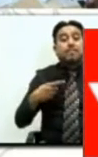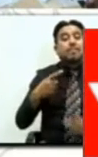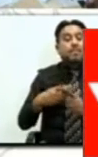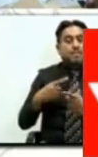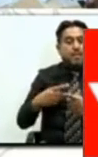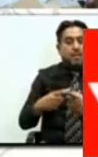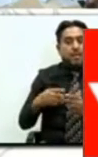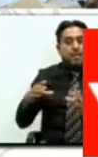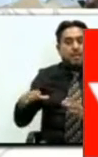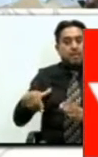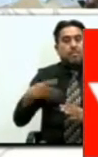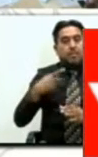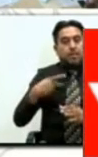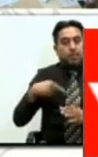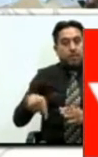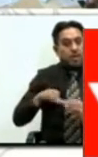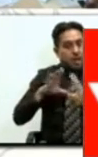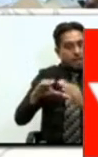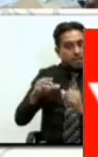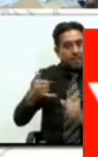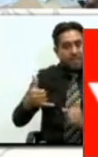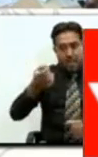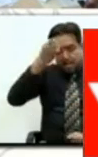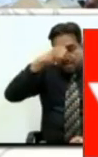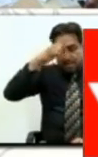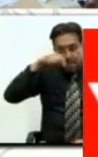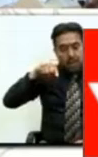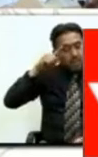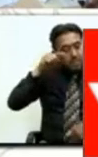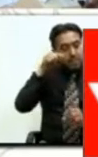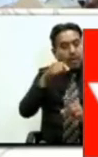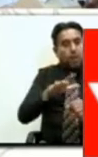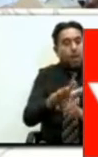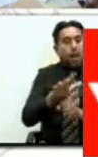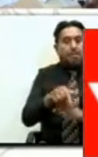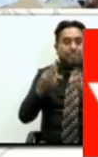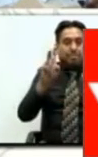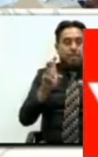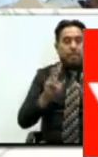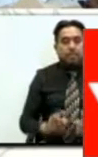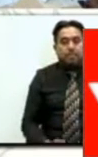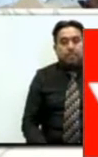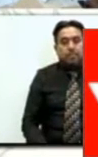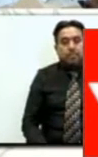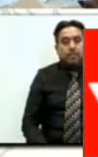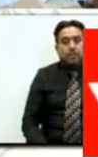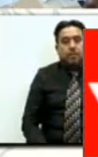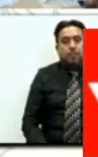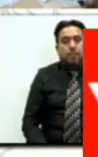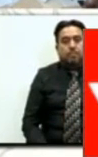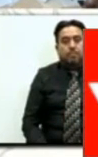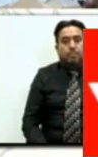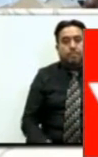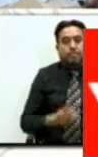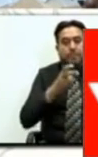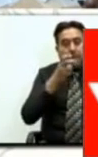elementos capacitados y con experiencia específica en estos temas la situación es